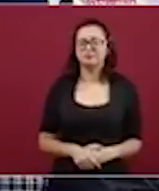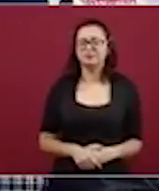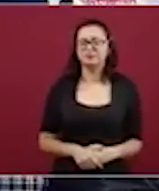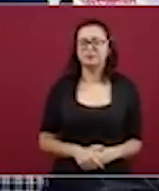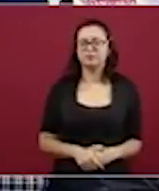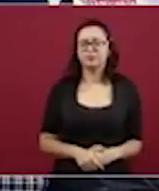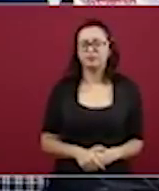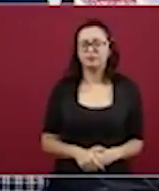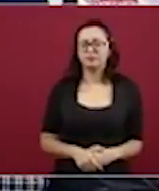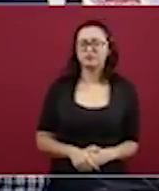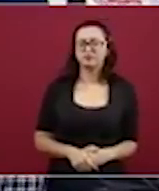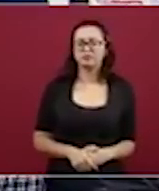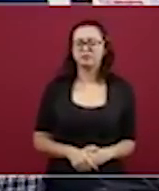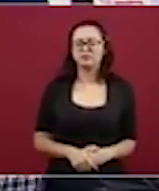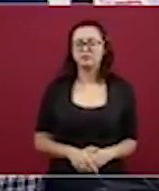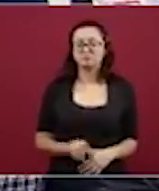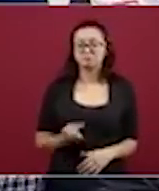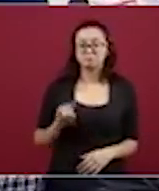Sí.